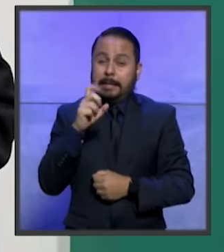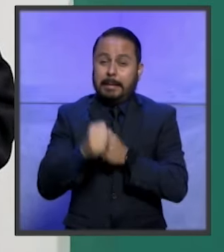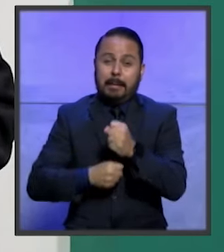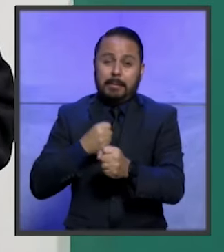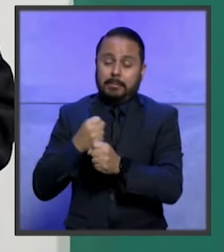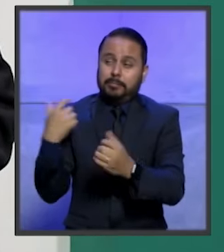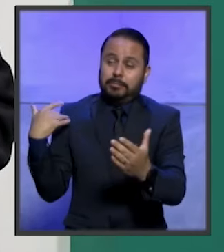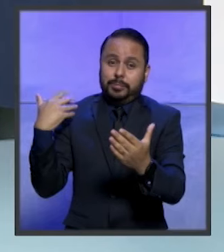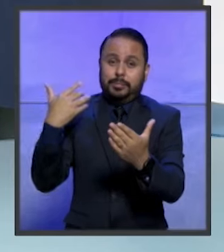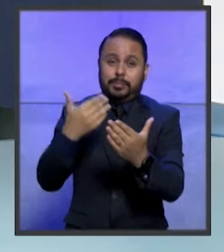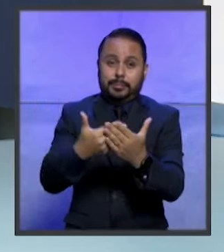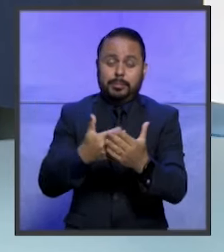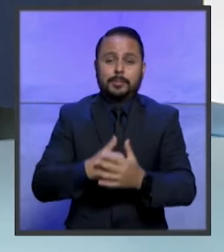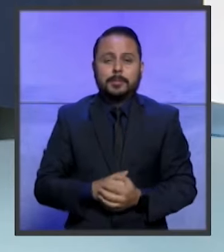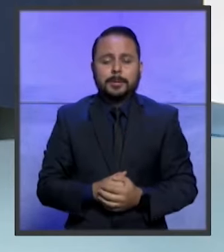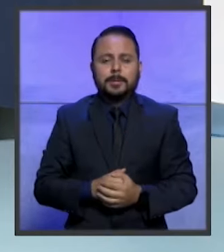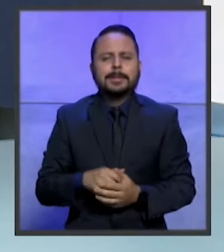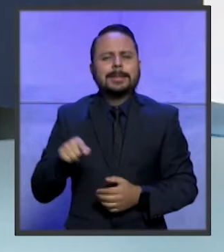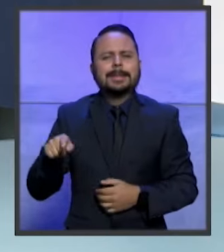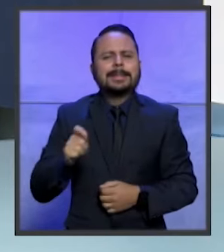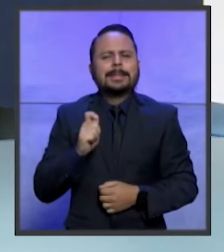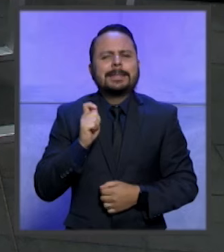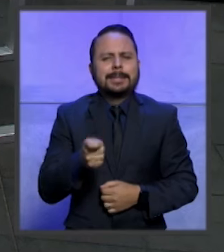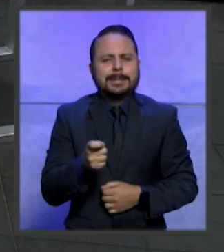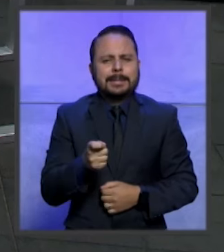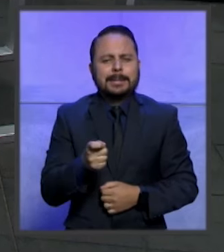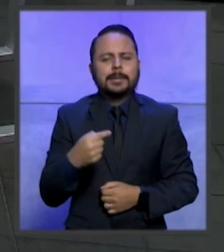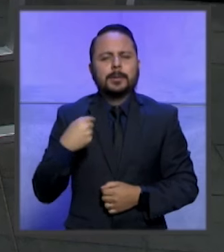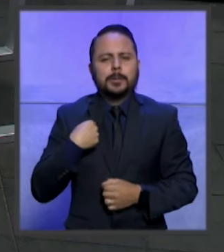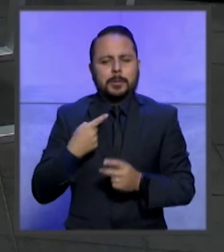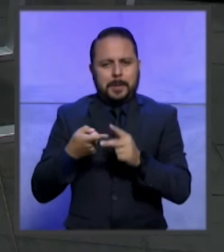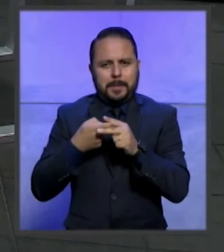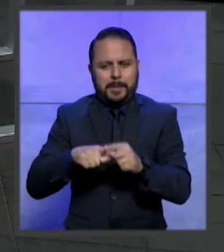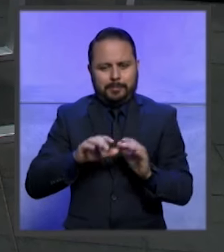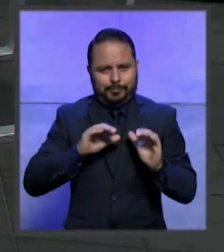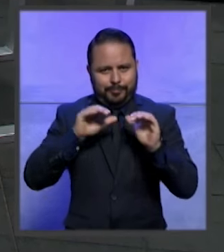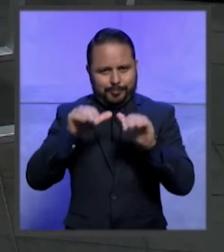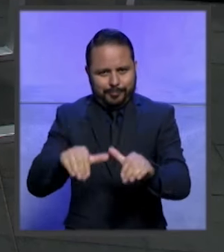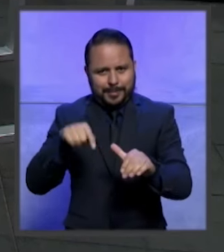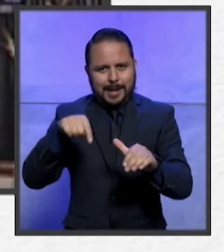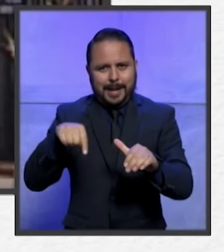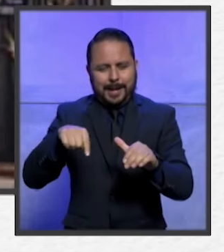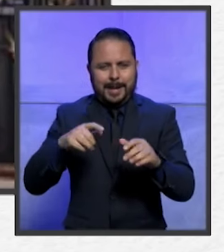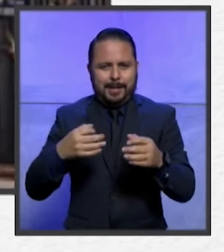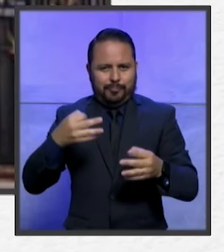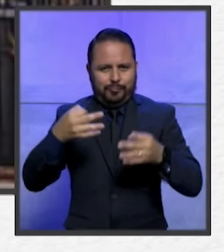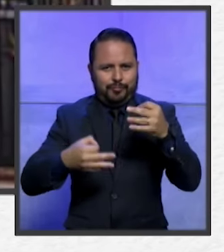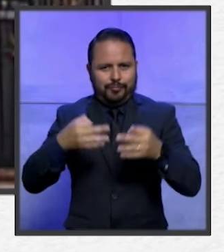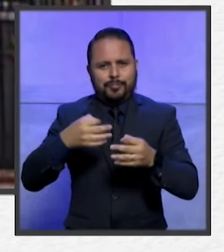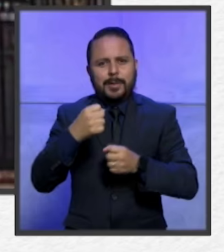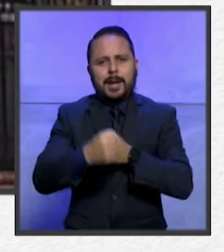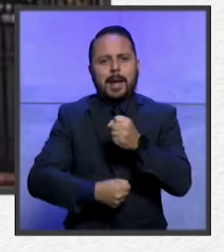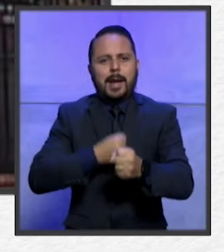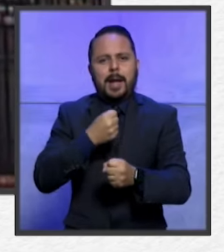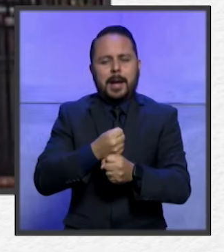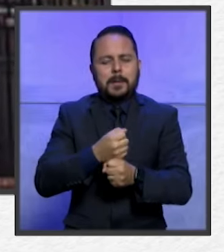décadas Así es Y esto implica desde que ingresé al tribunal electoral en el